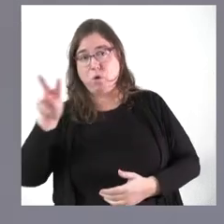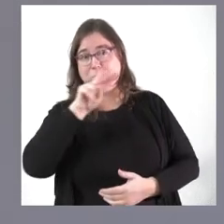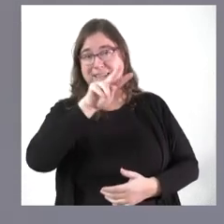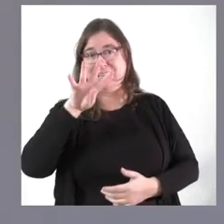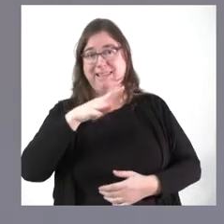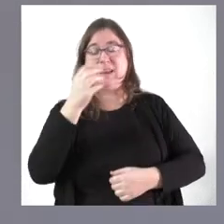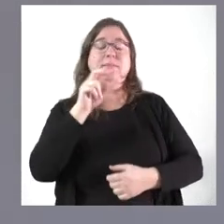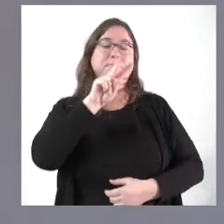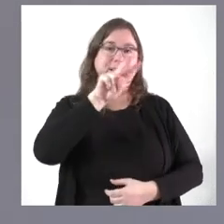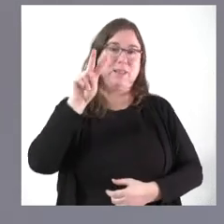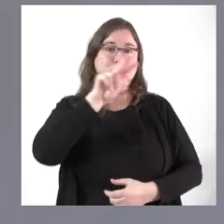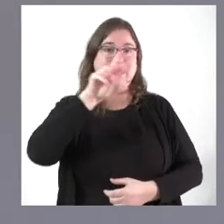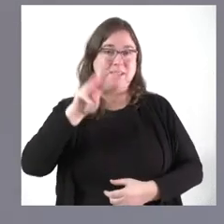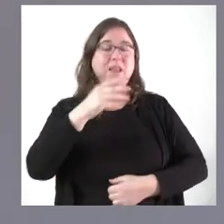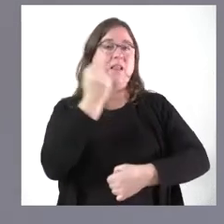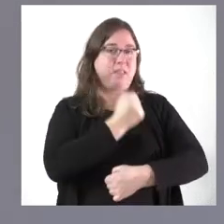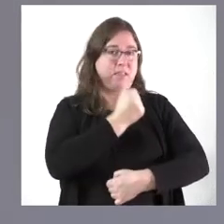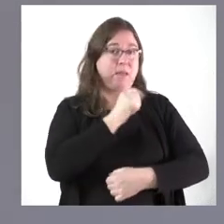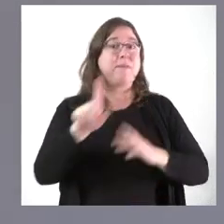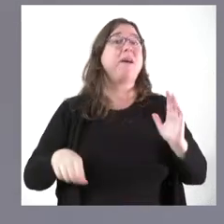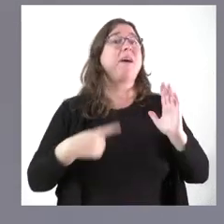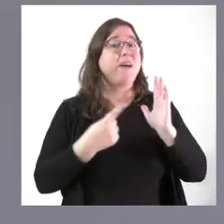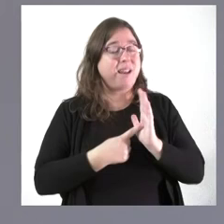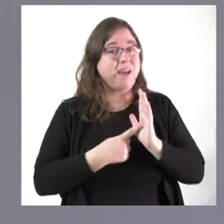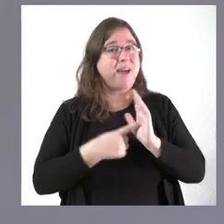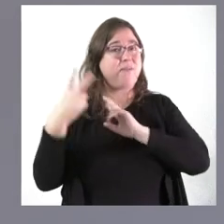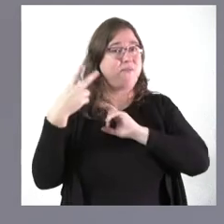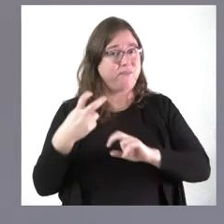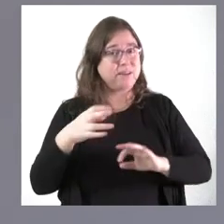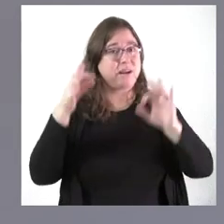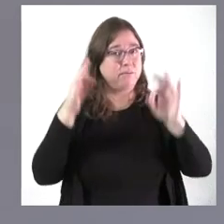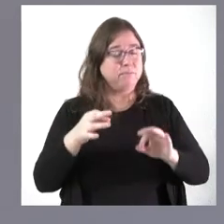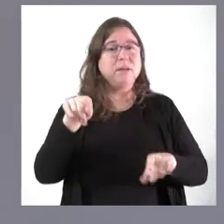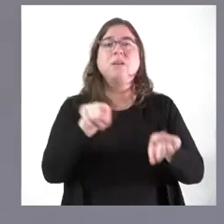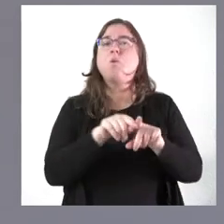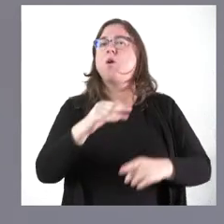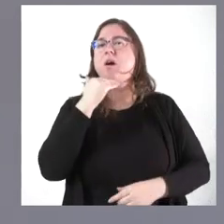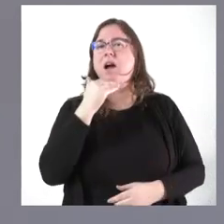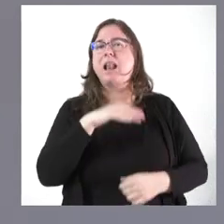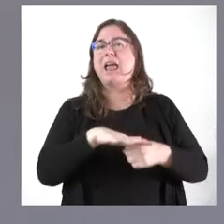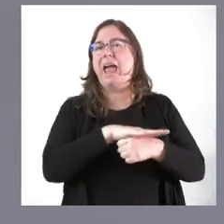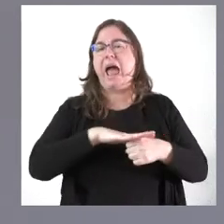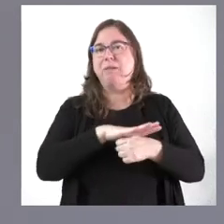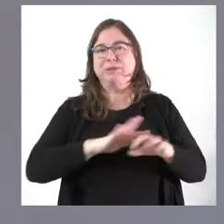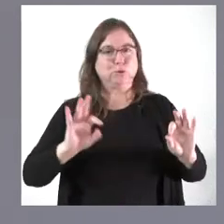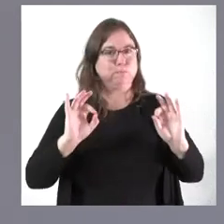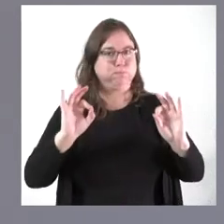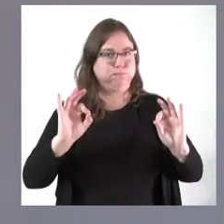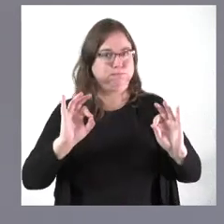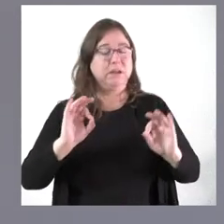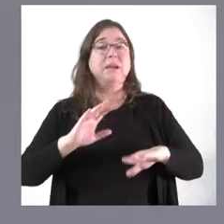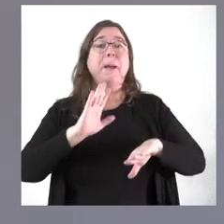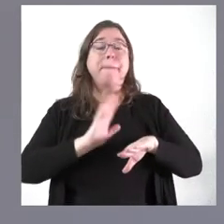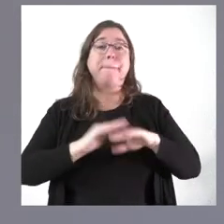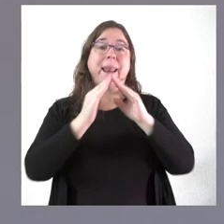de presupuestos le acompaña una ley de medidas Fiscales que también tiene alguna rebaja y positiva básicamente en dos ámbitos muy especiales para la